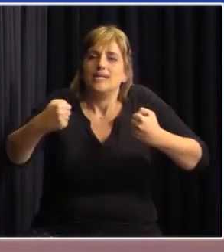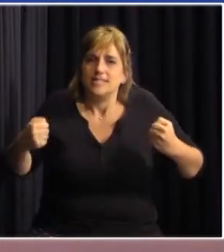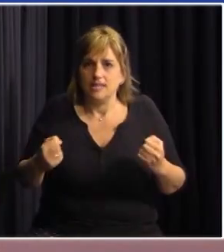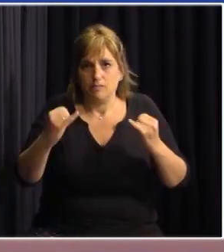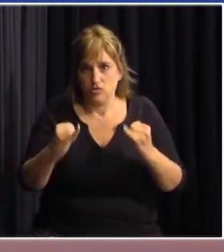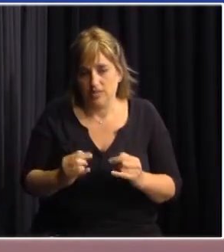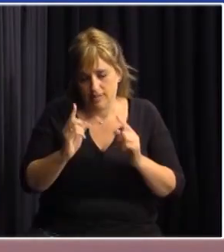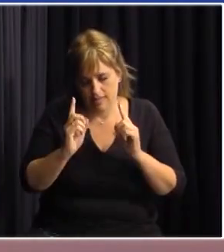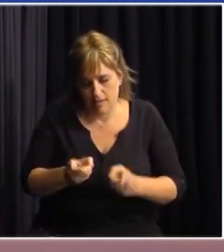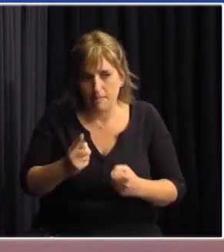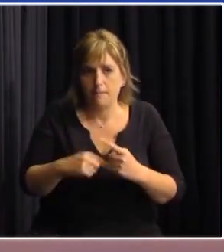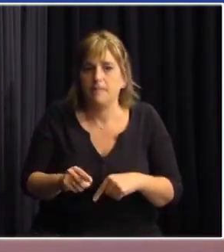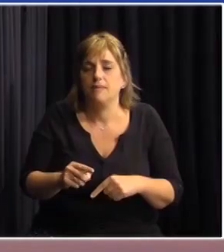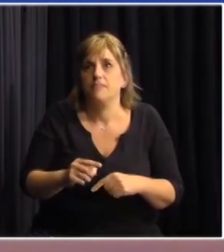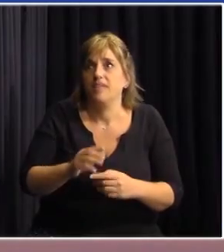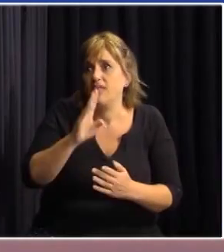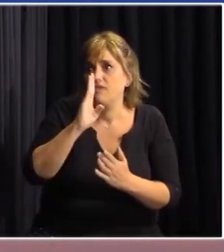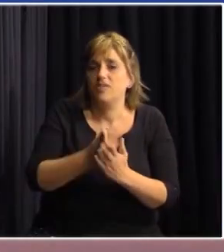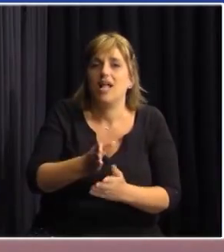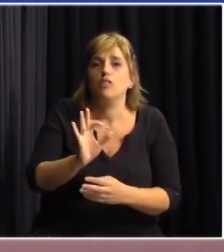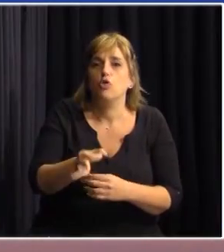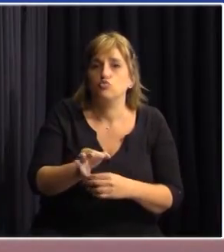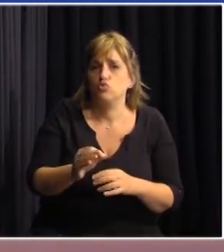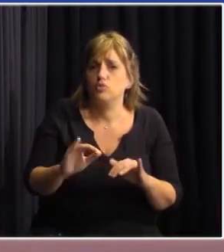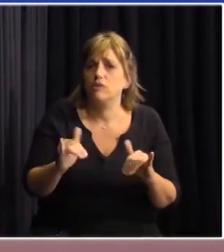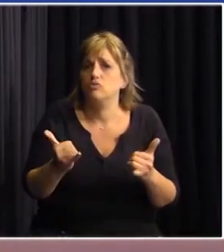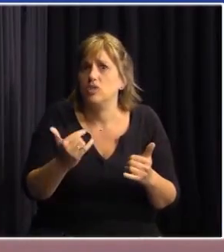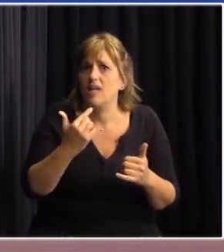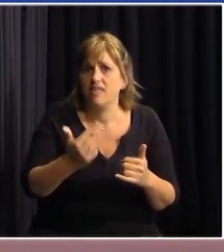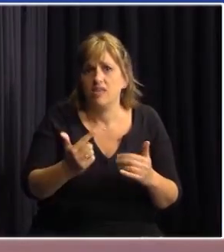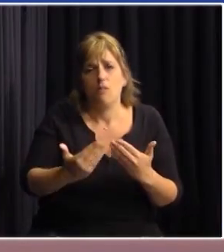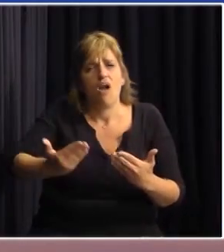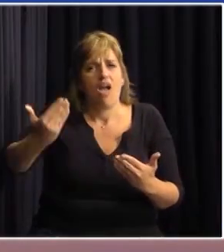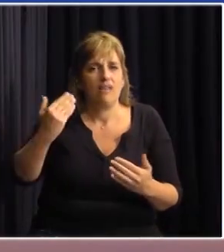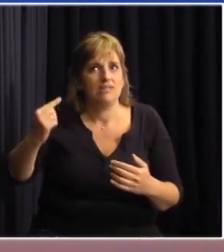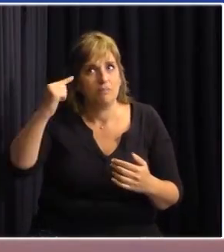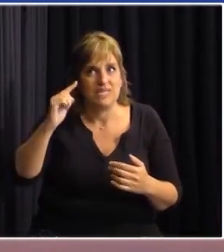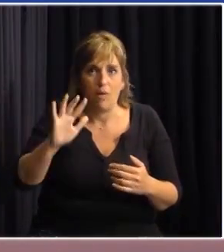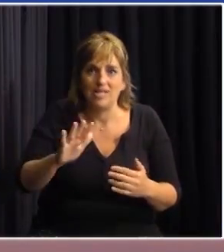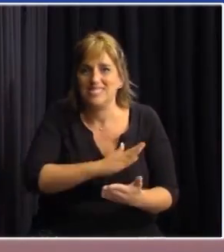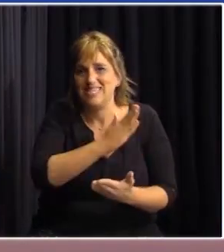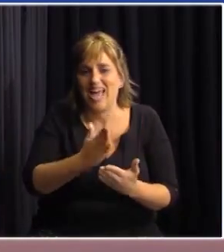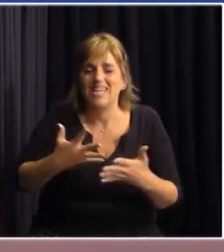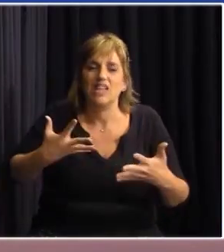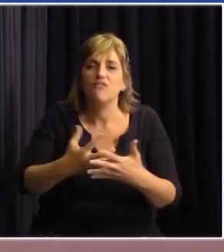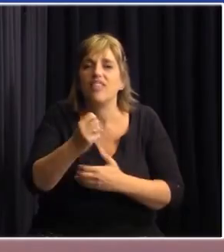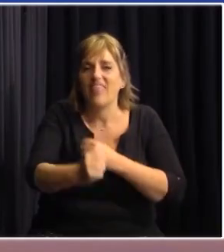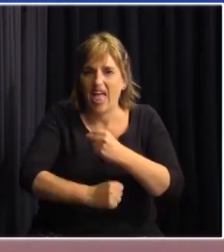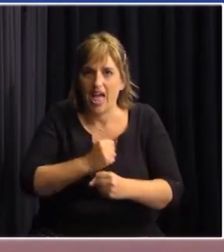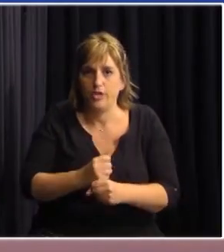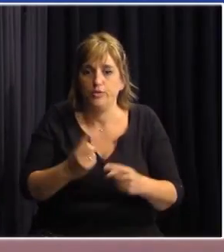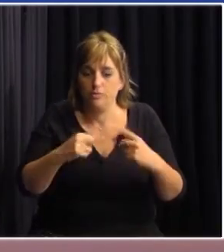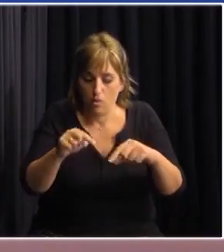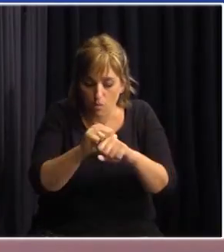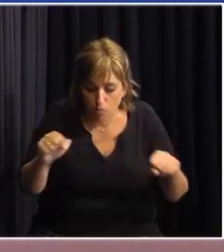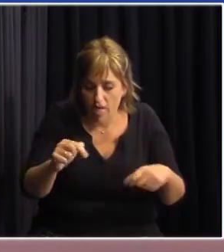existencia desde fines de octubre que era como lo habíamos pensado originalmente hasta fin de año o sea que se puede